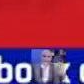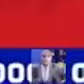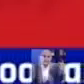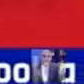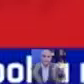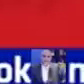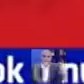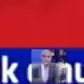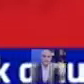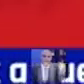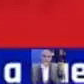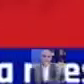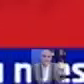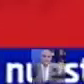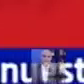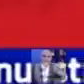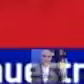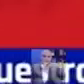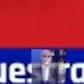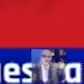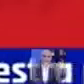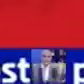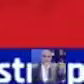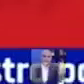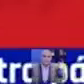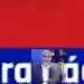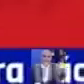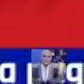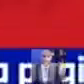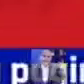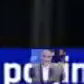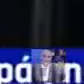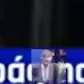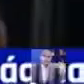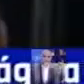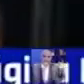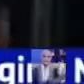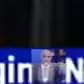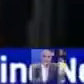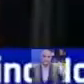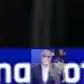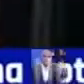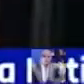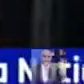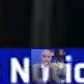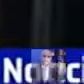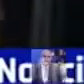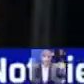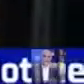Impunidad haya encontrado eco en Latinus y viceversa para hacer estas